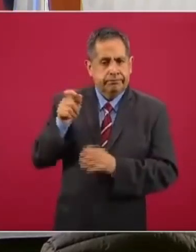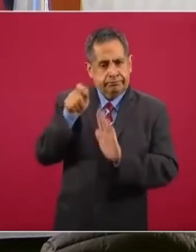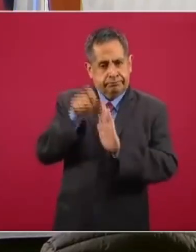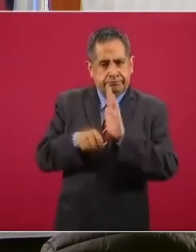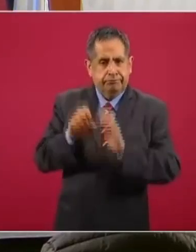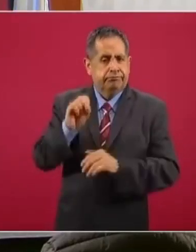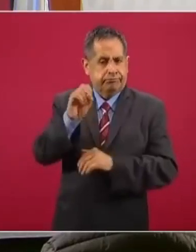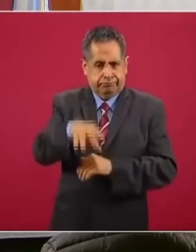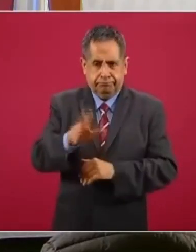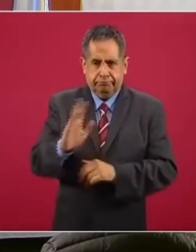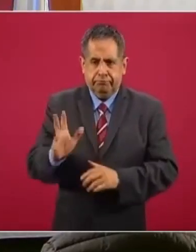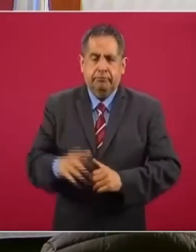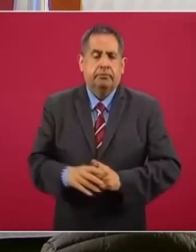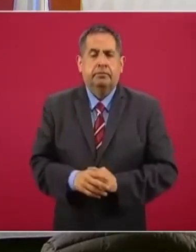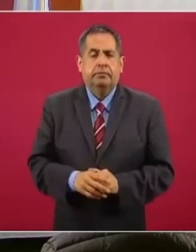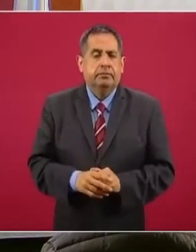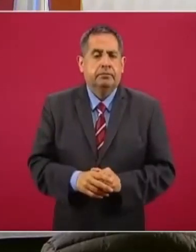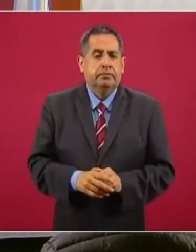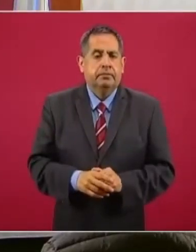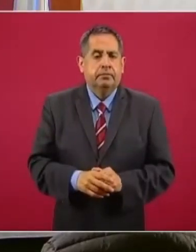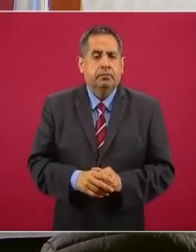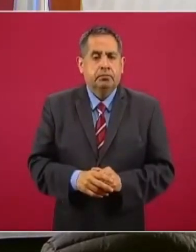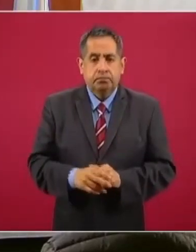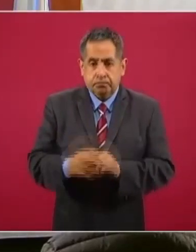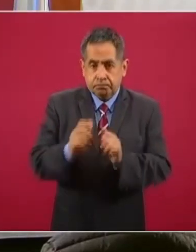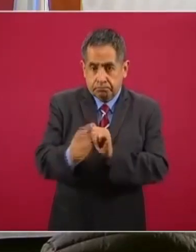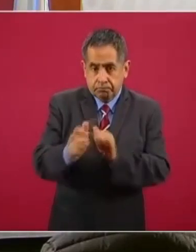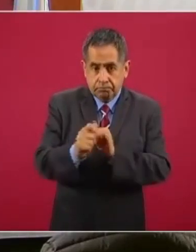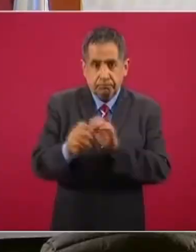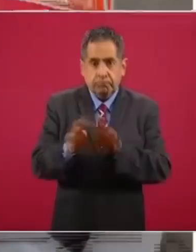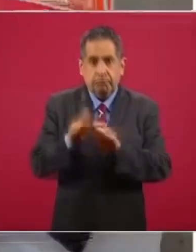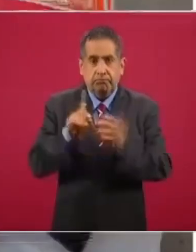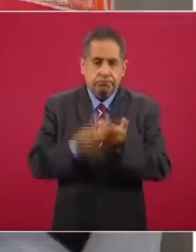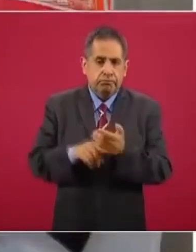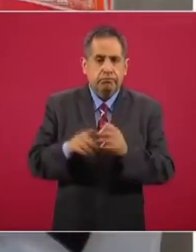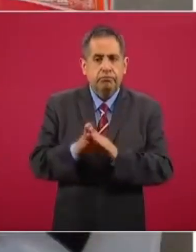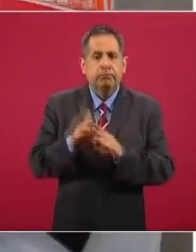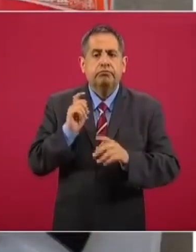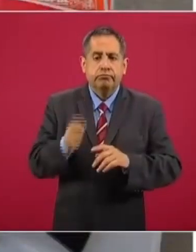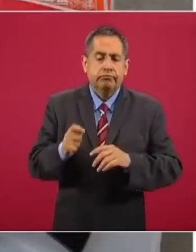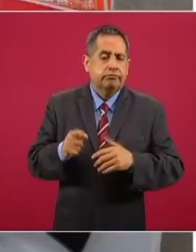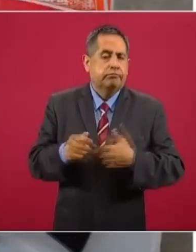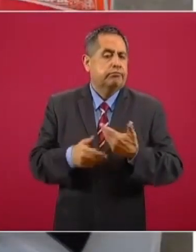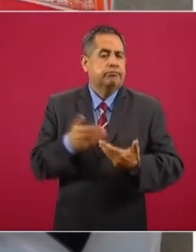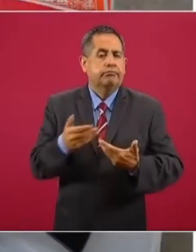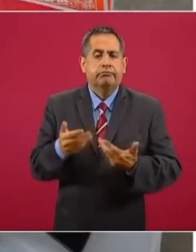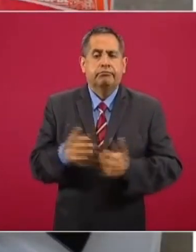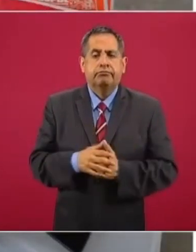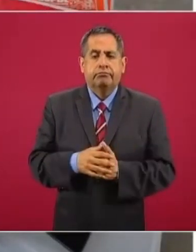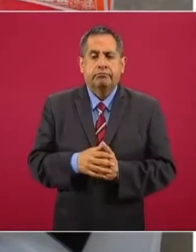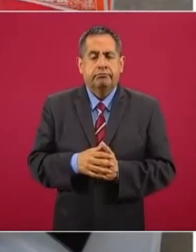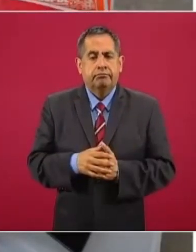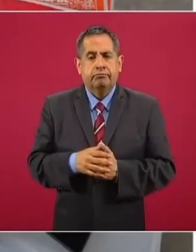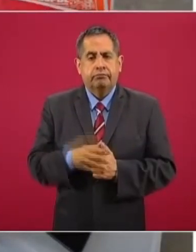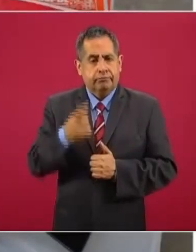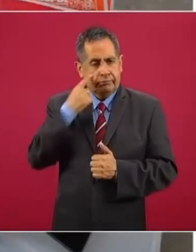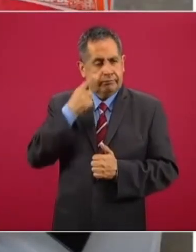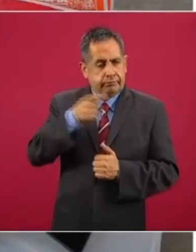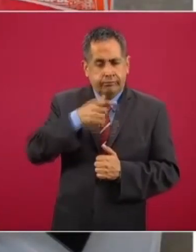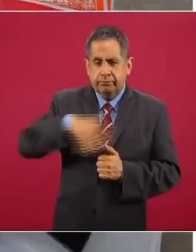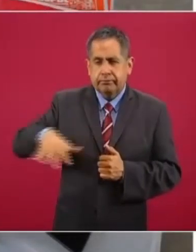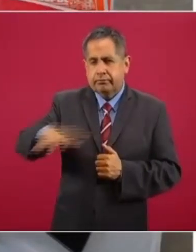Adelante. El pago en el operativo, lo que llevamos a través de mesas de atención a